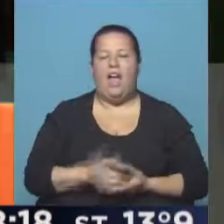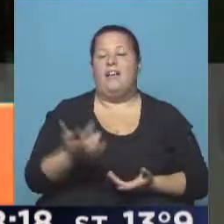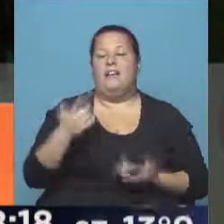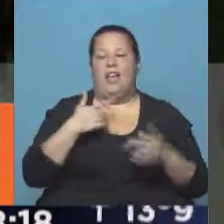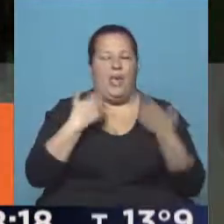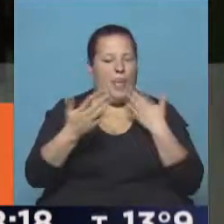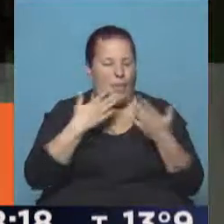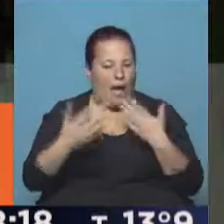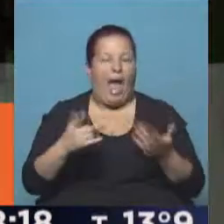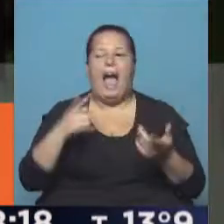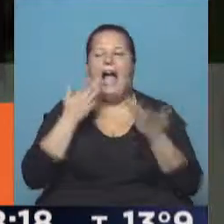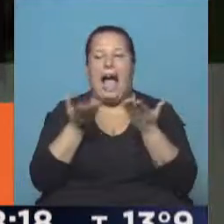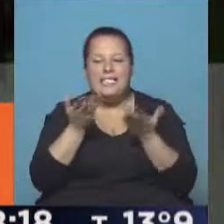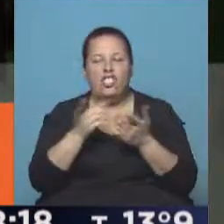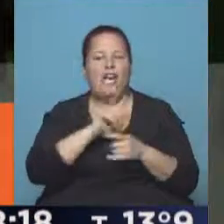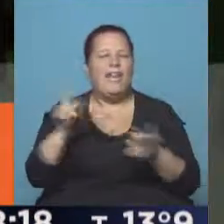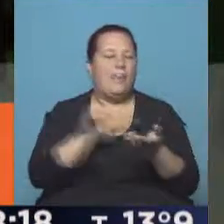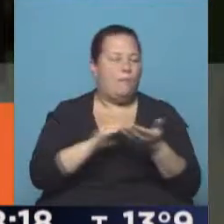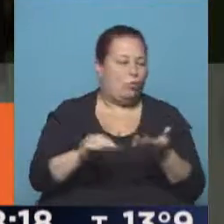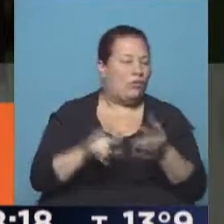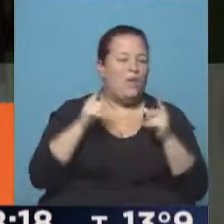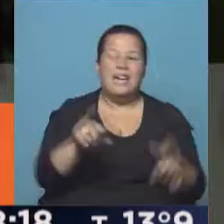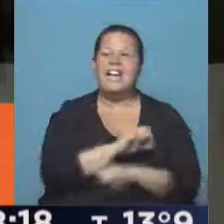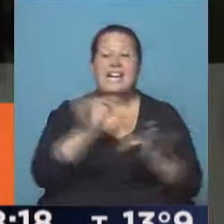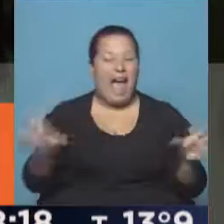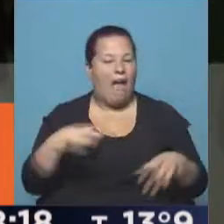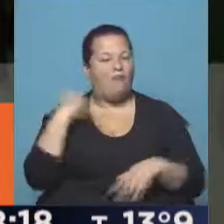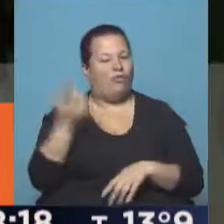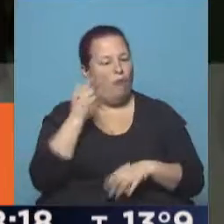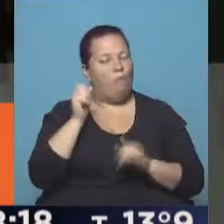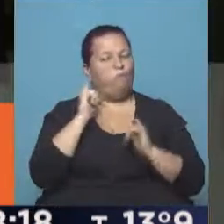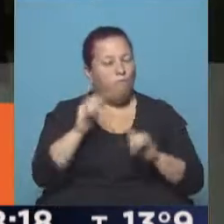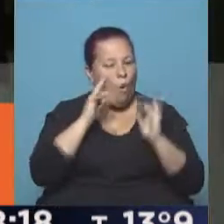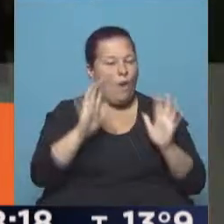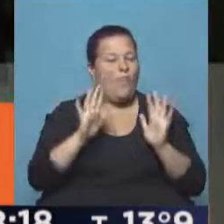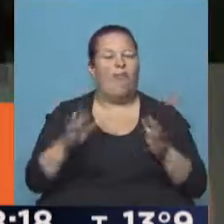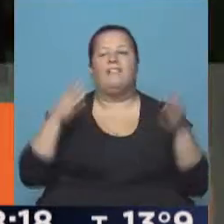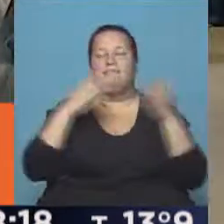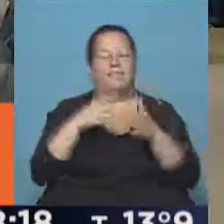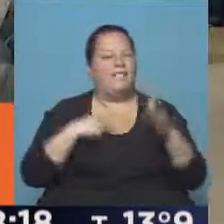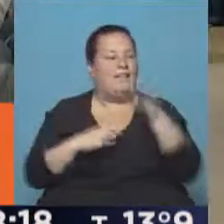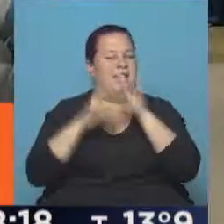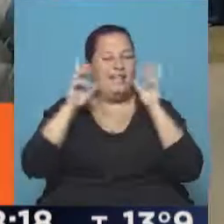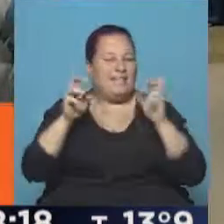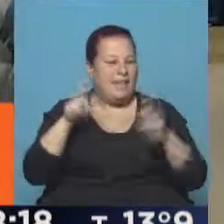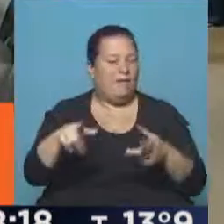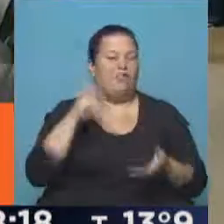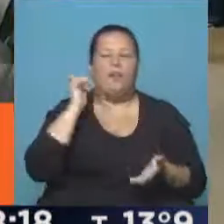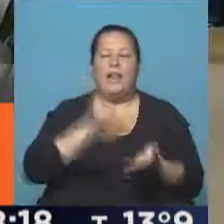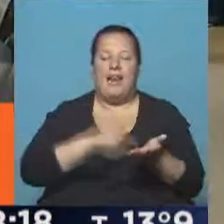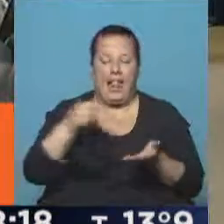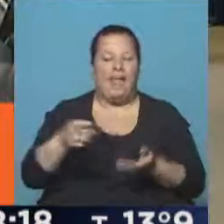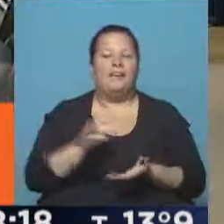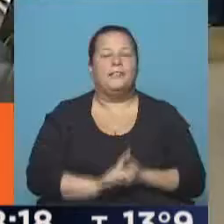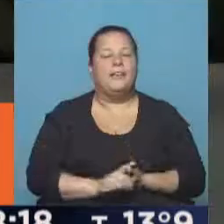el suficiente debate. Ni en asesores ni con los diputados, con algo muy grave que nosotros veníamos alertando y es el eje de nuestro cuestionamiento a este dictamen,